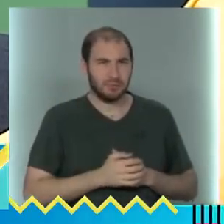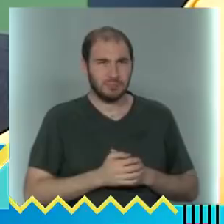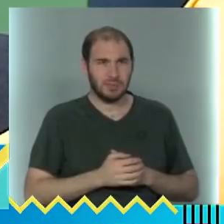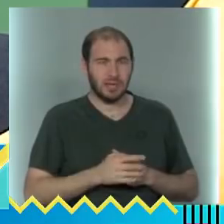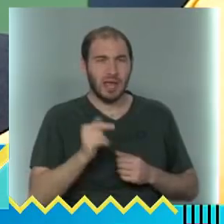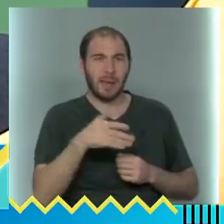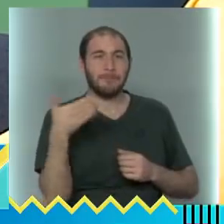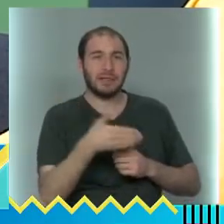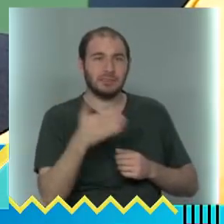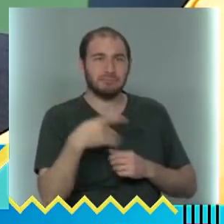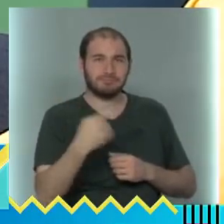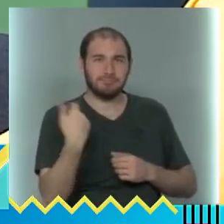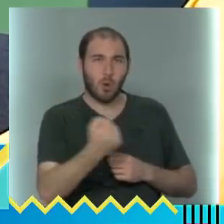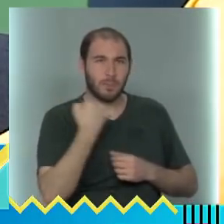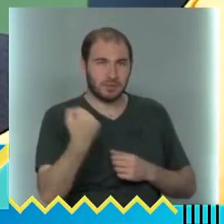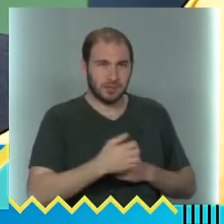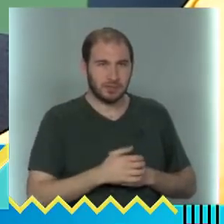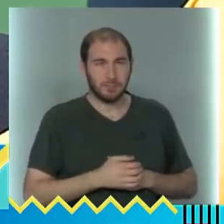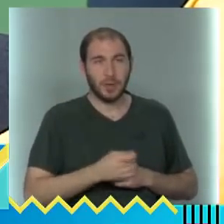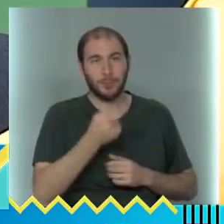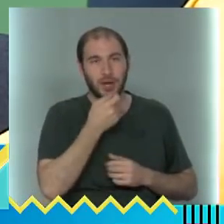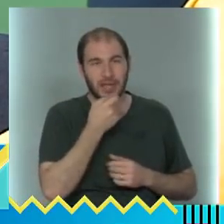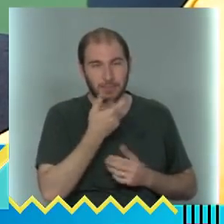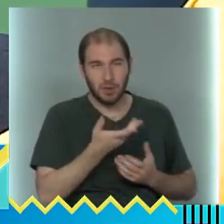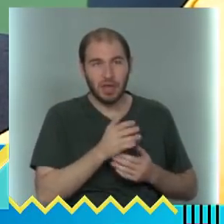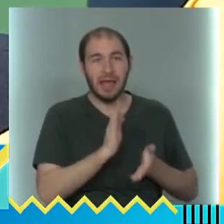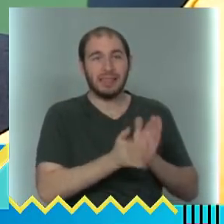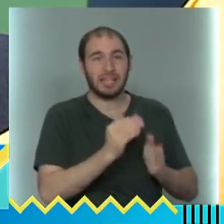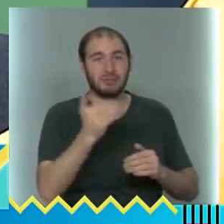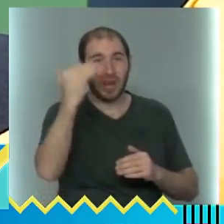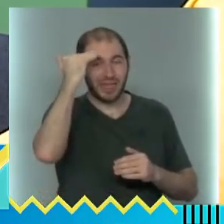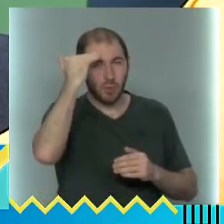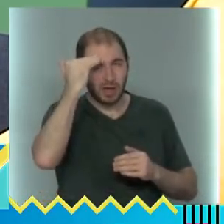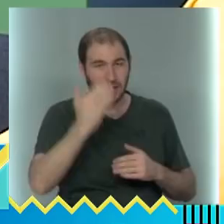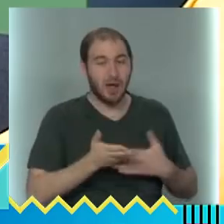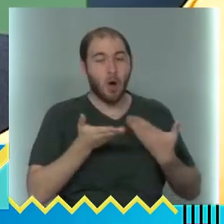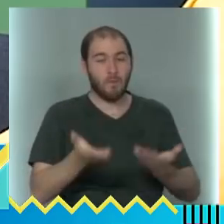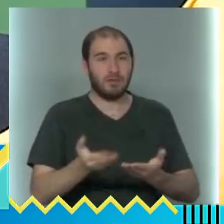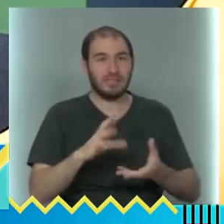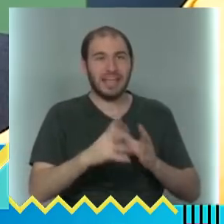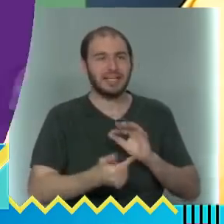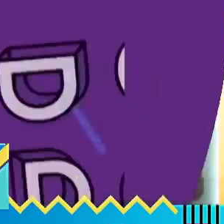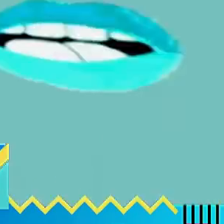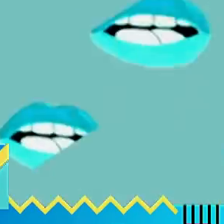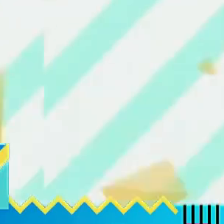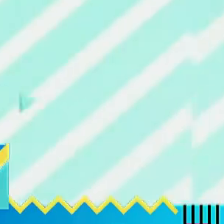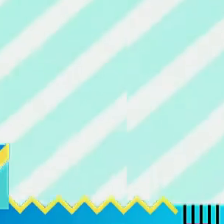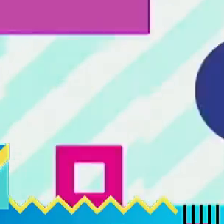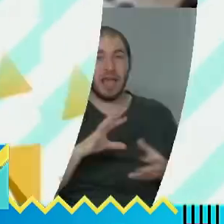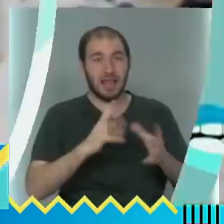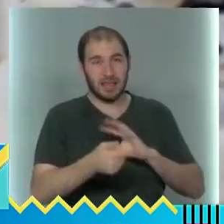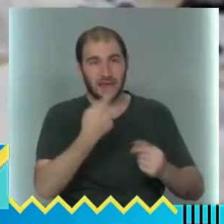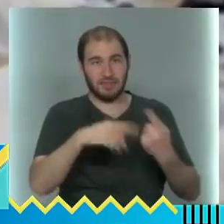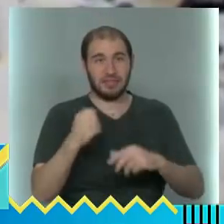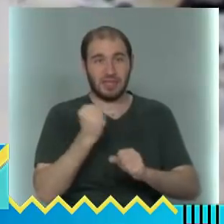su participación activa es fundamental. Por ejemplo, en el caso de la terapia del lenguaje se le ofrecen distintas estrategias de trabajo